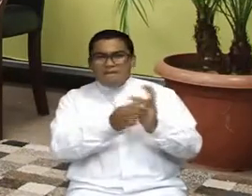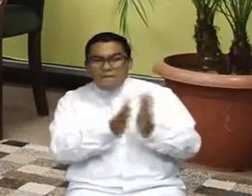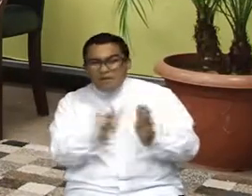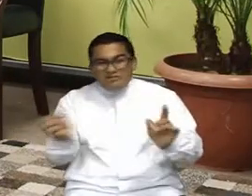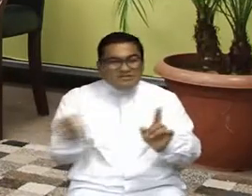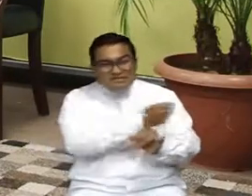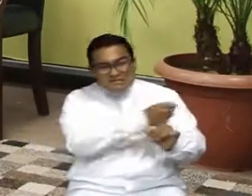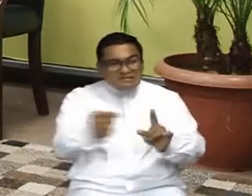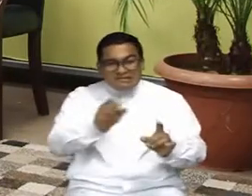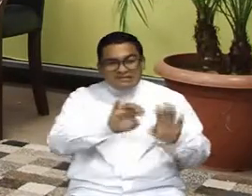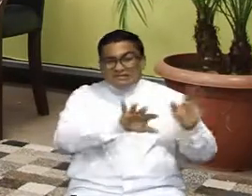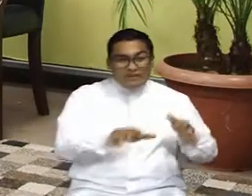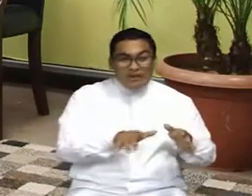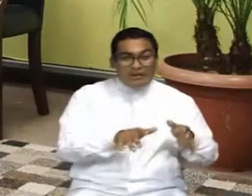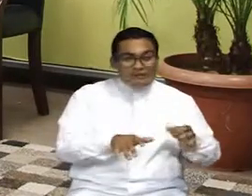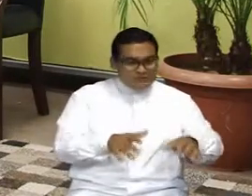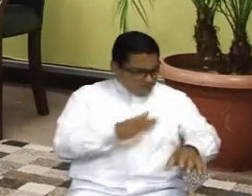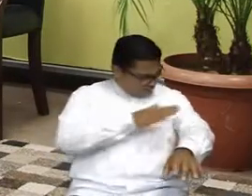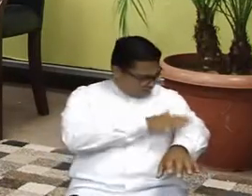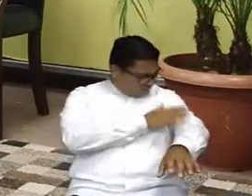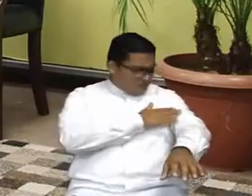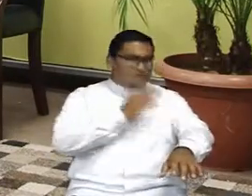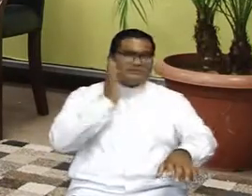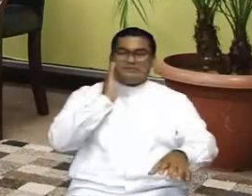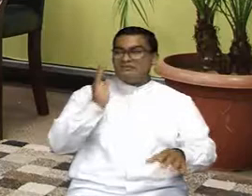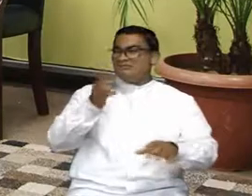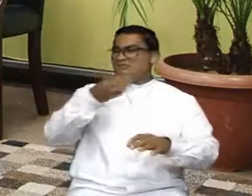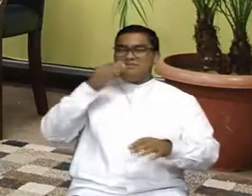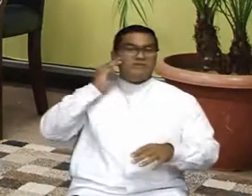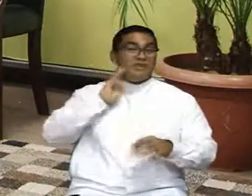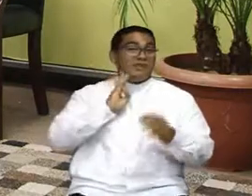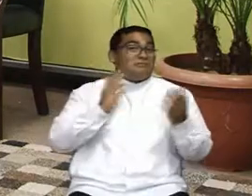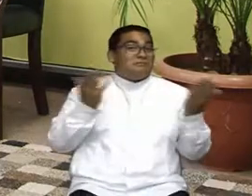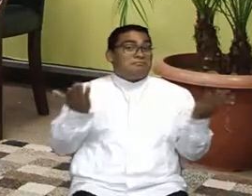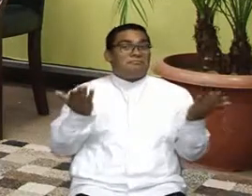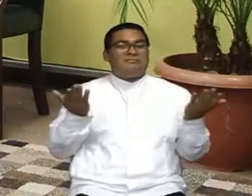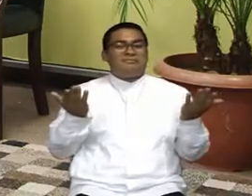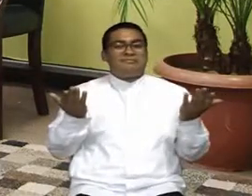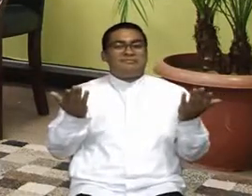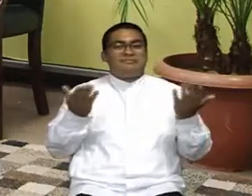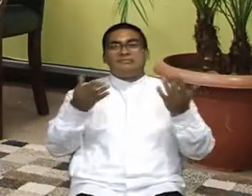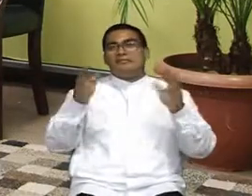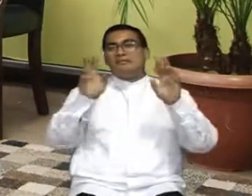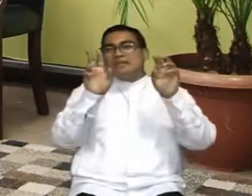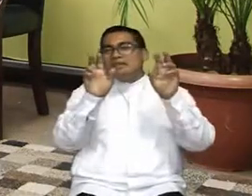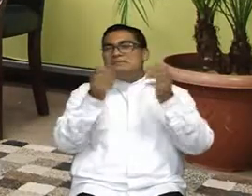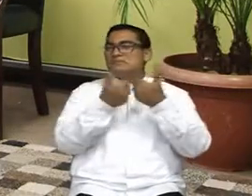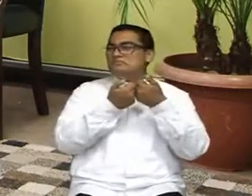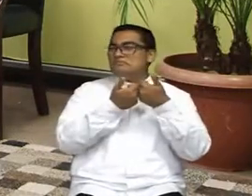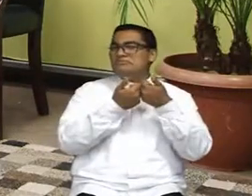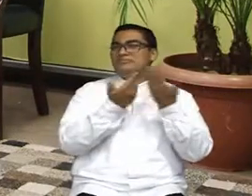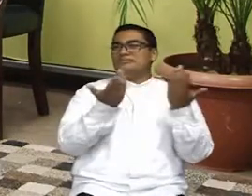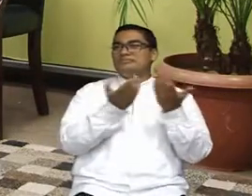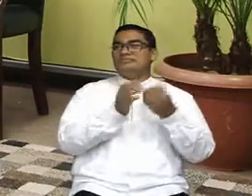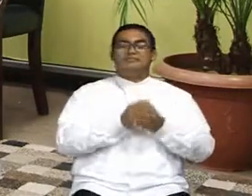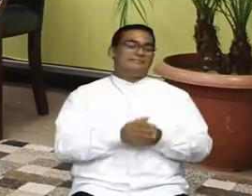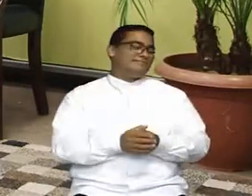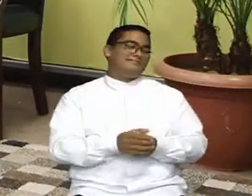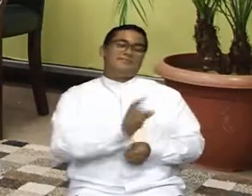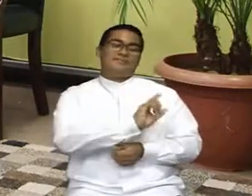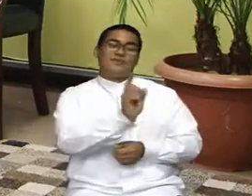viene a las relaciones interpersonales de las relaciones de pareja, pues. Sí, no, pero no,